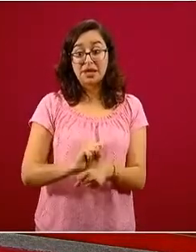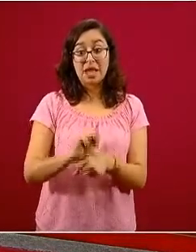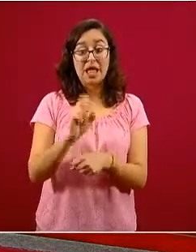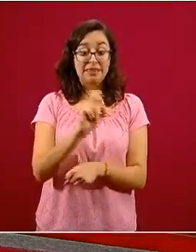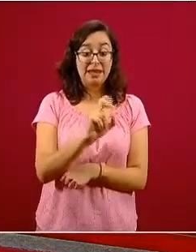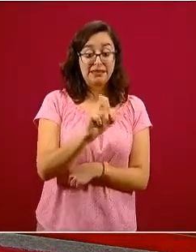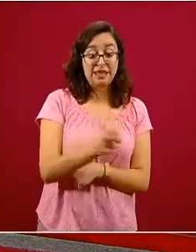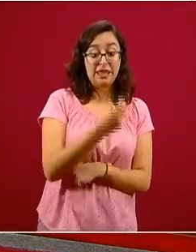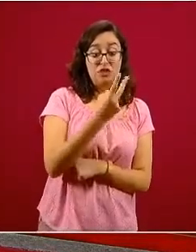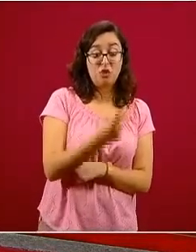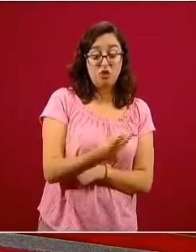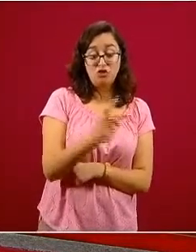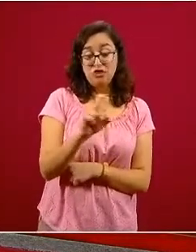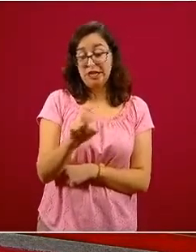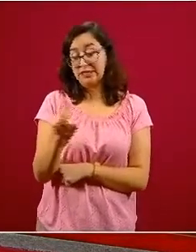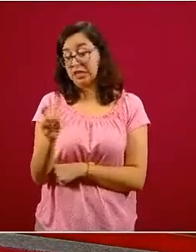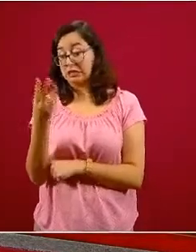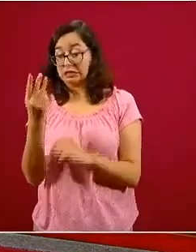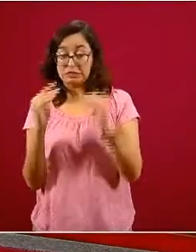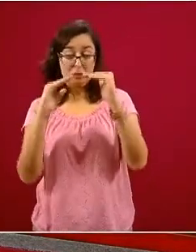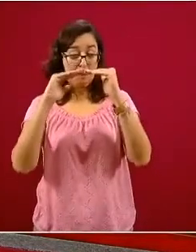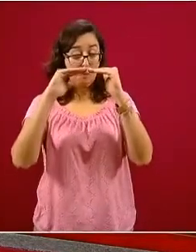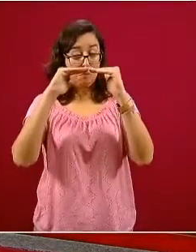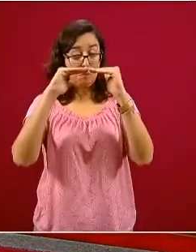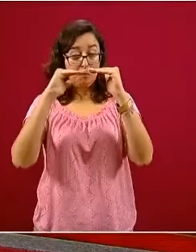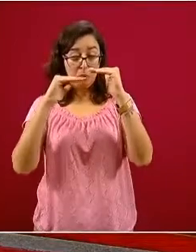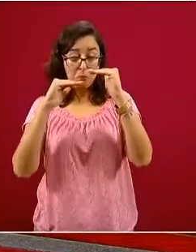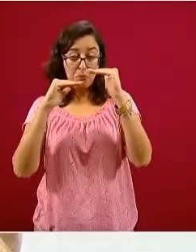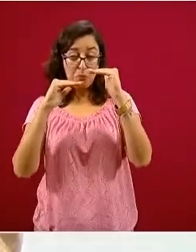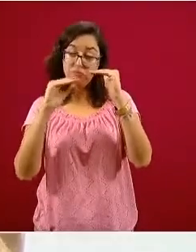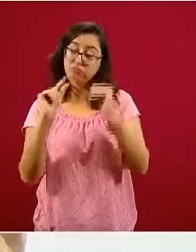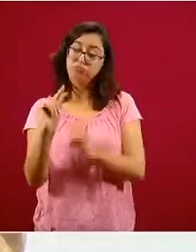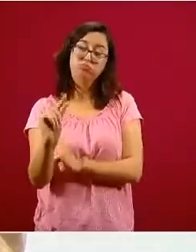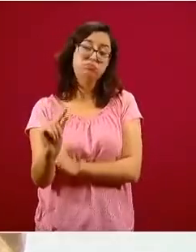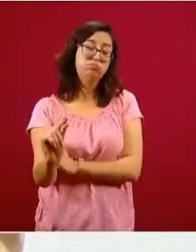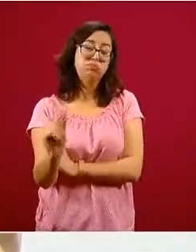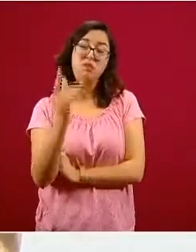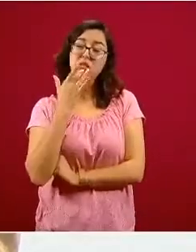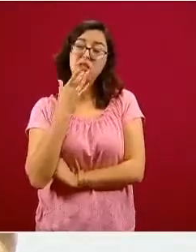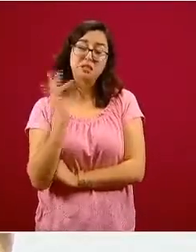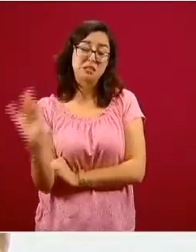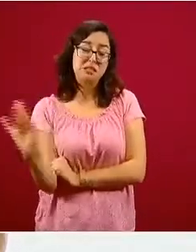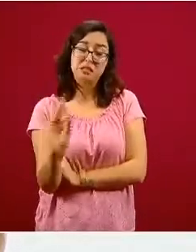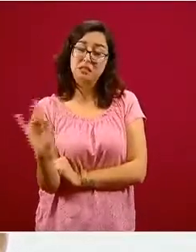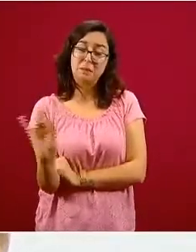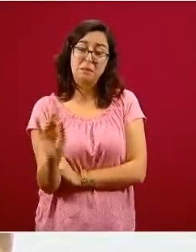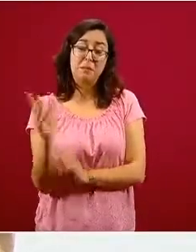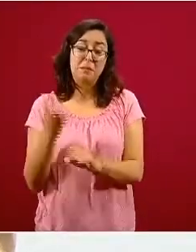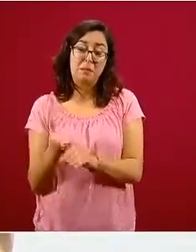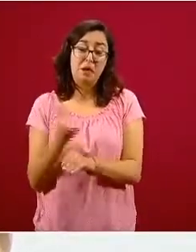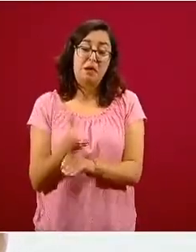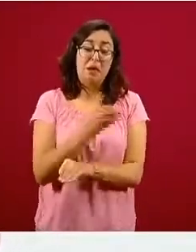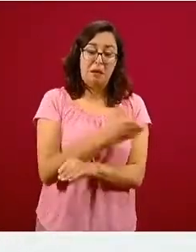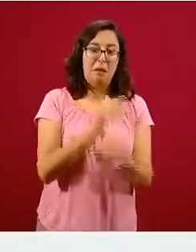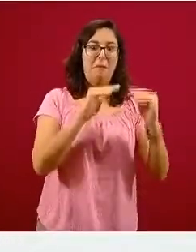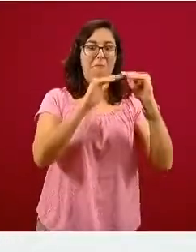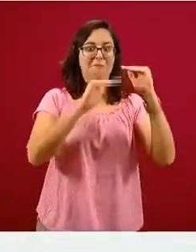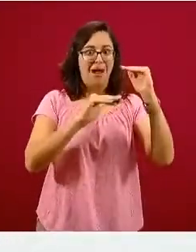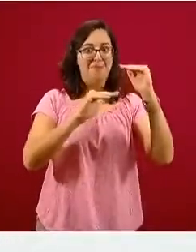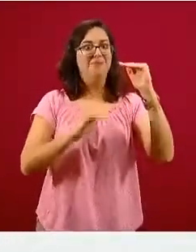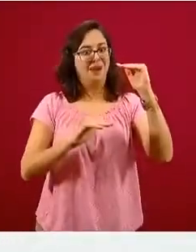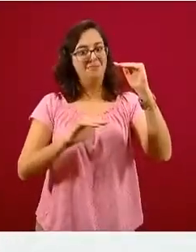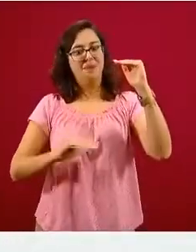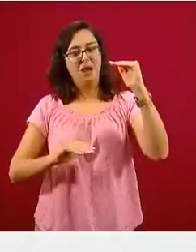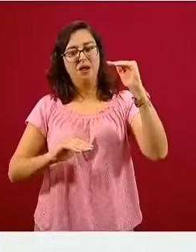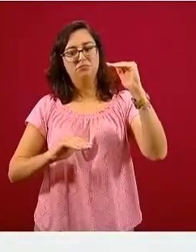semana 32 y la 33 no es tan estimulante como de las 4 semanas previas, en